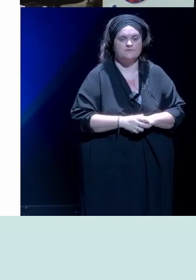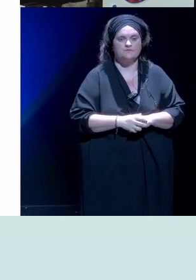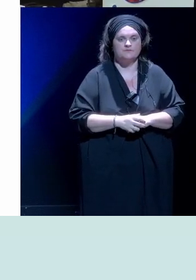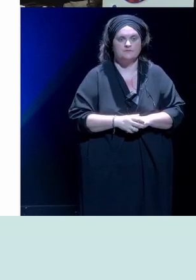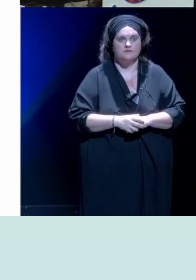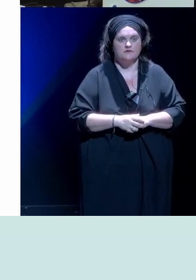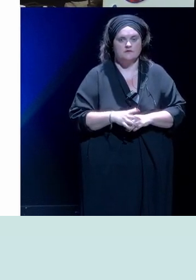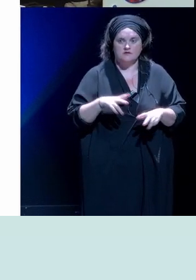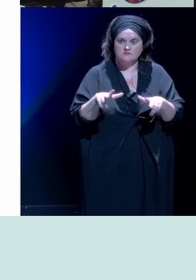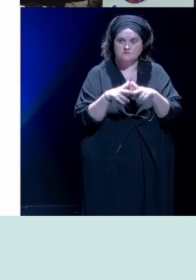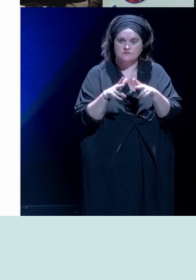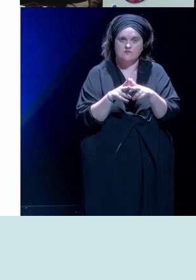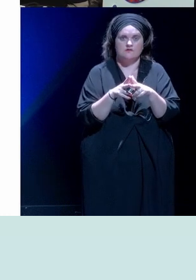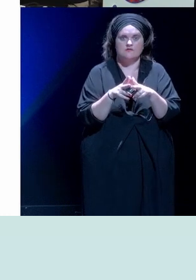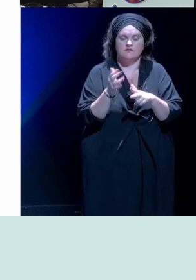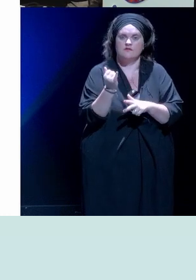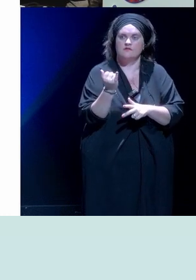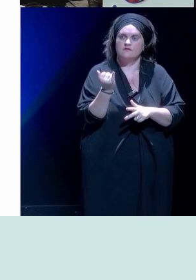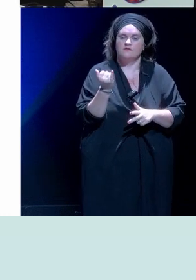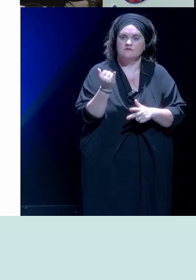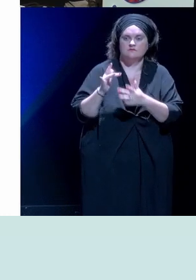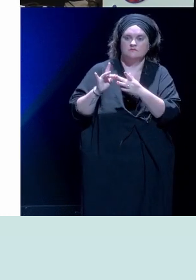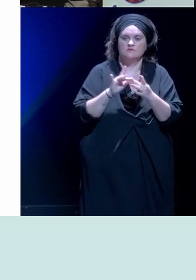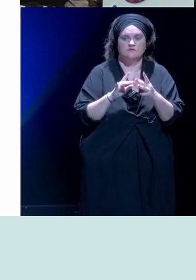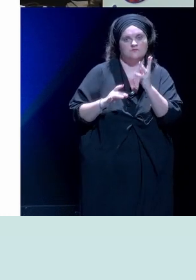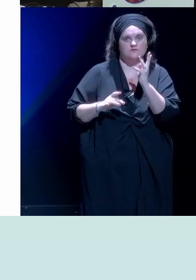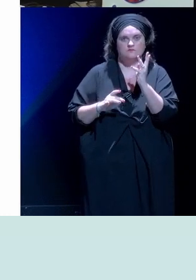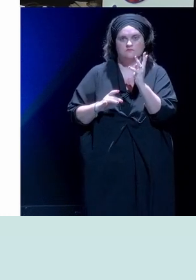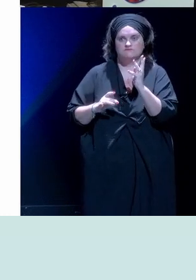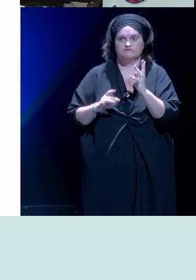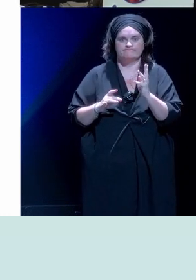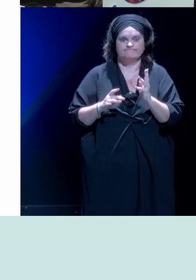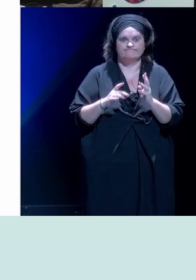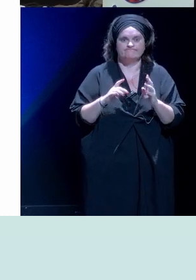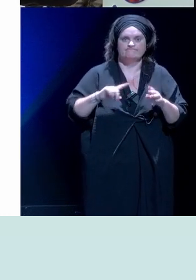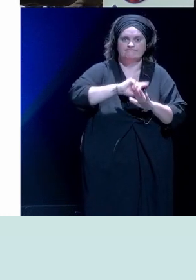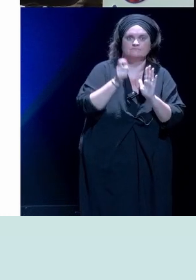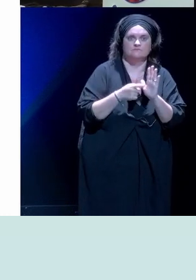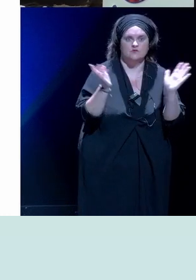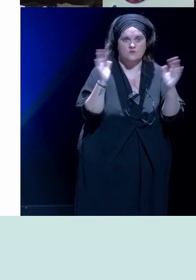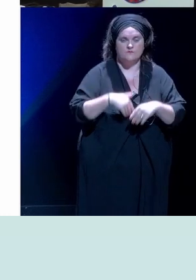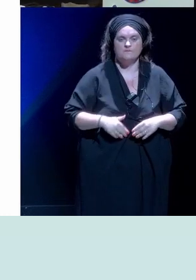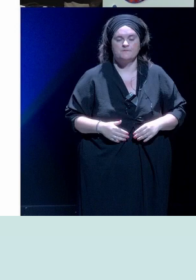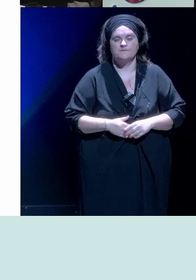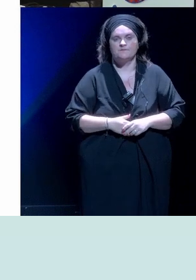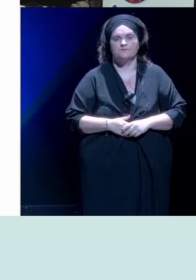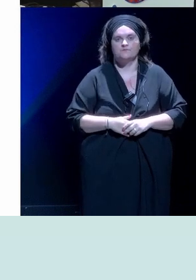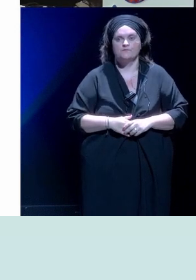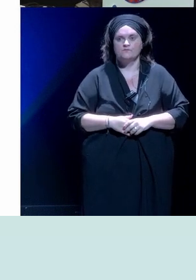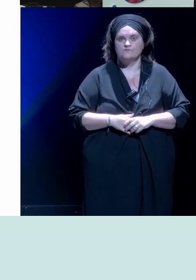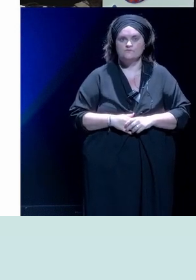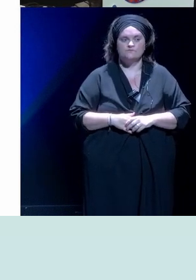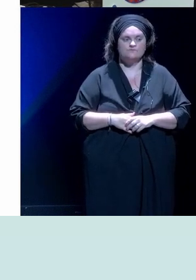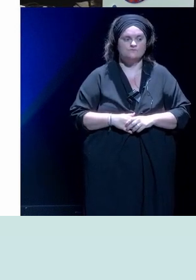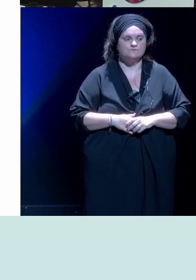cuentan con estos cuatro vínculos. Alors, on parle beaucoup du délitement des liens